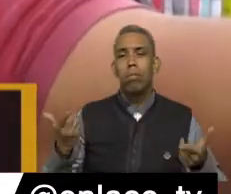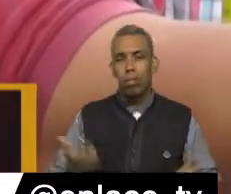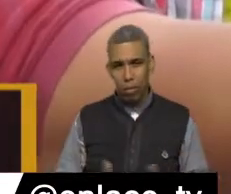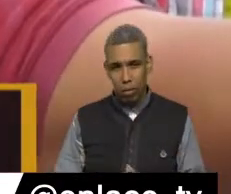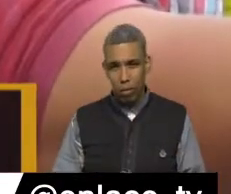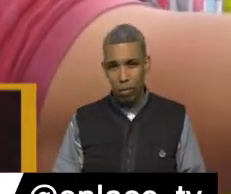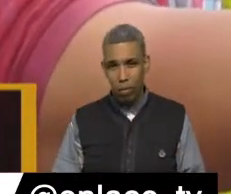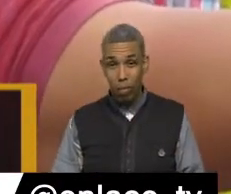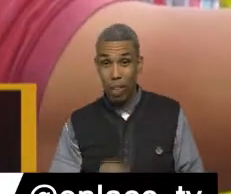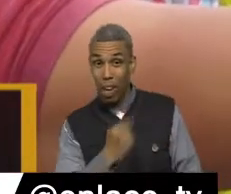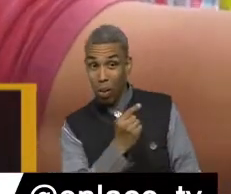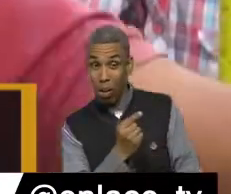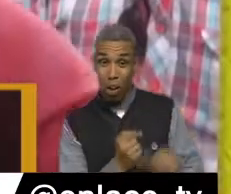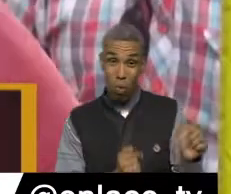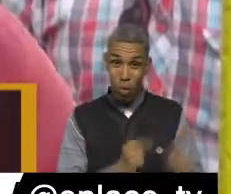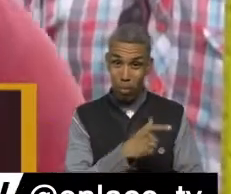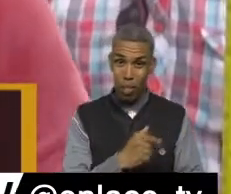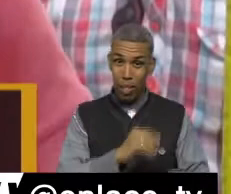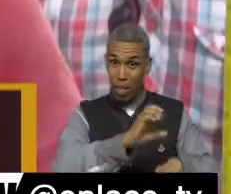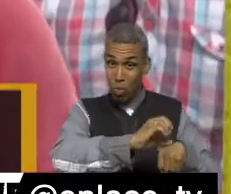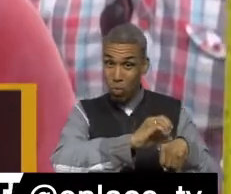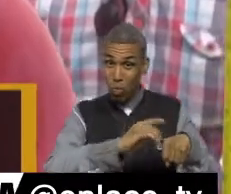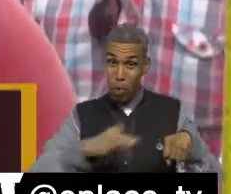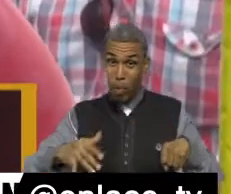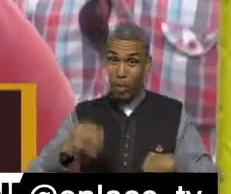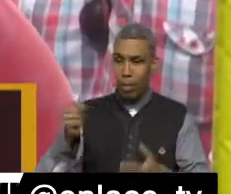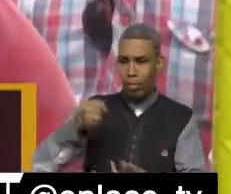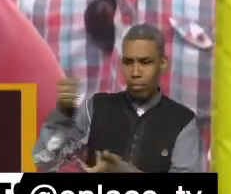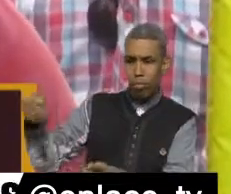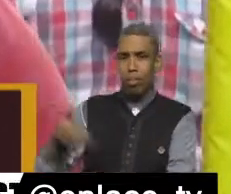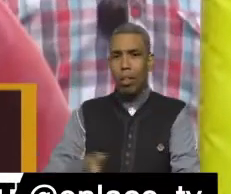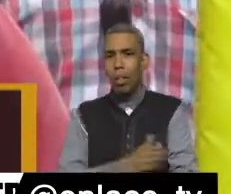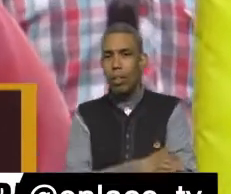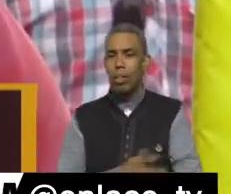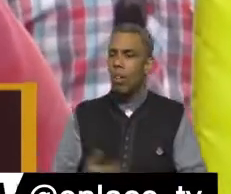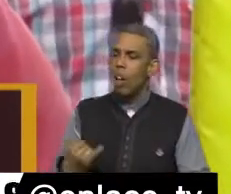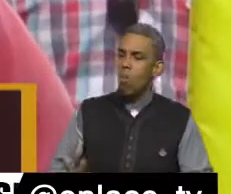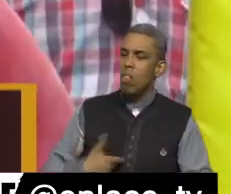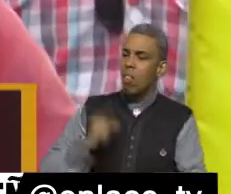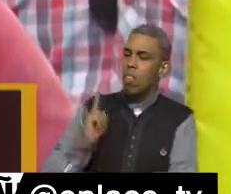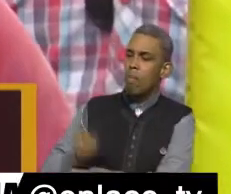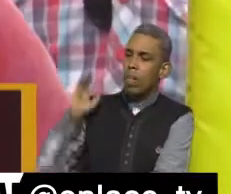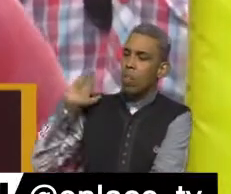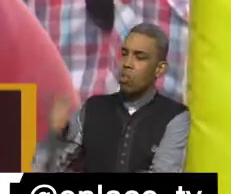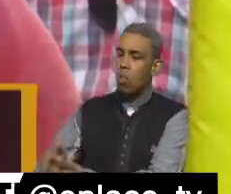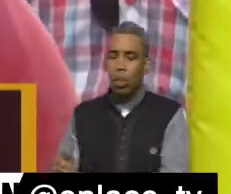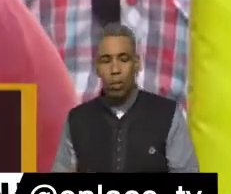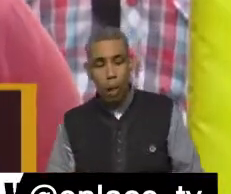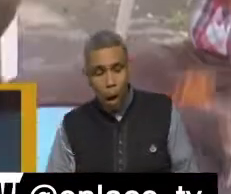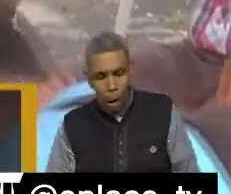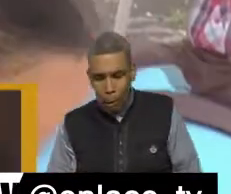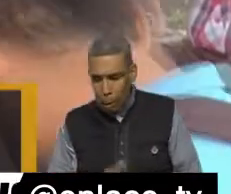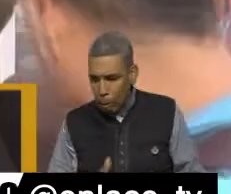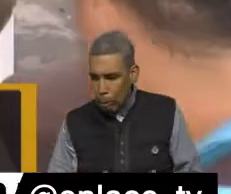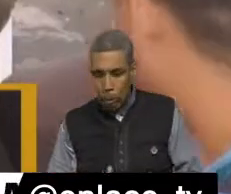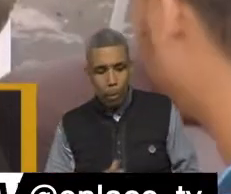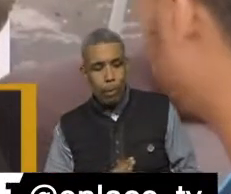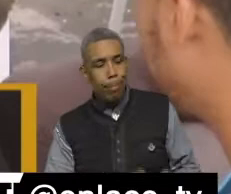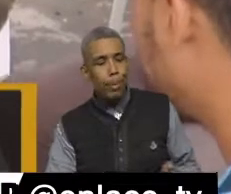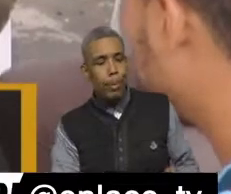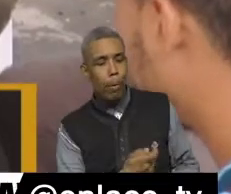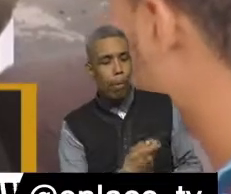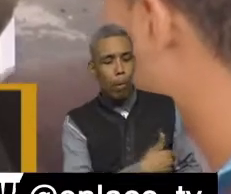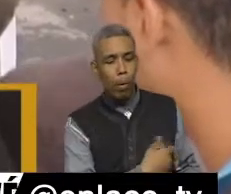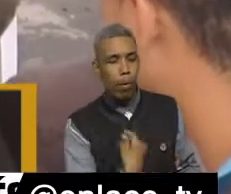cuentas y resulta que no nos han pagado. Ahora salen con el cuento que van a cobrar unos intereses que está, y nosotros esperando nuestra plata. No nos ha